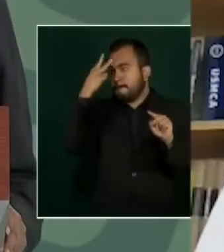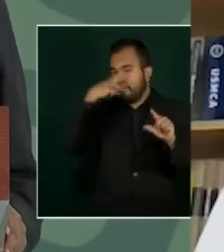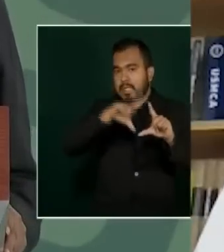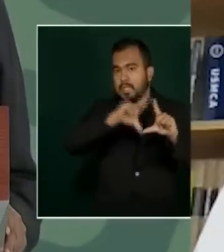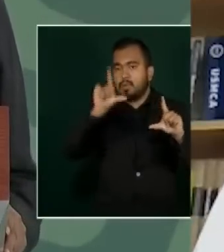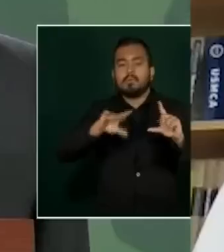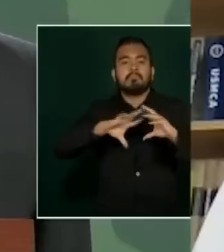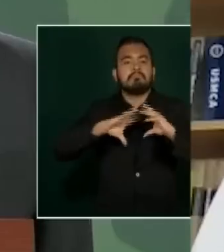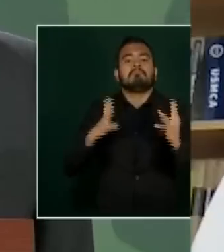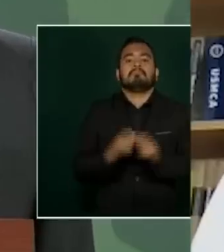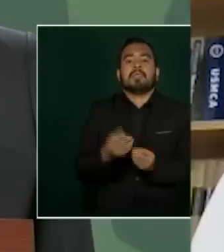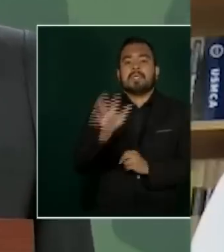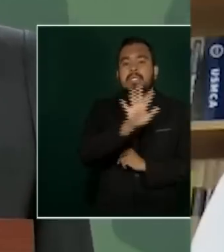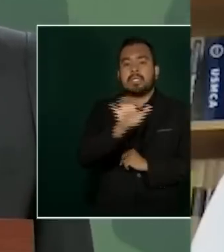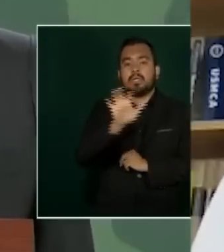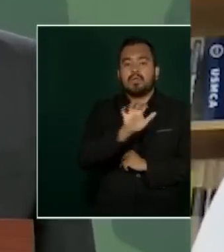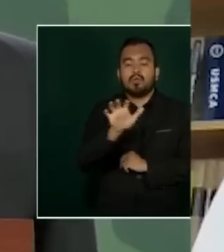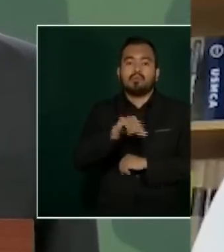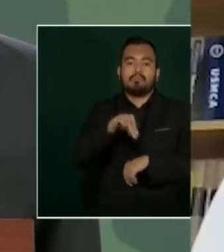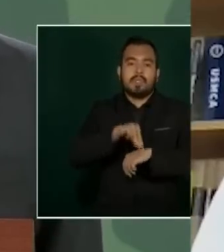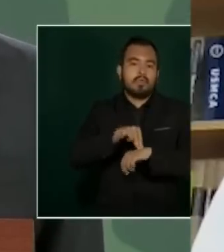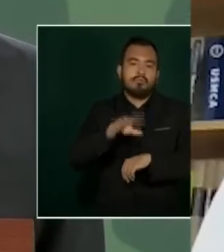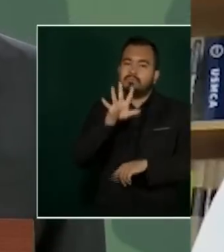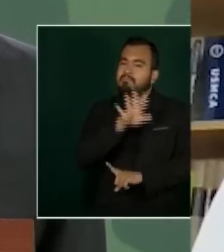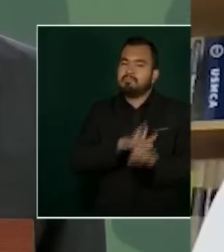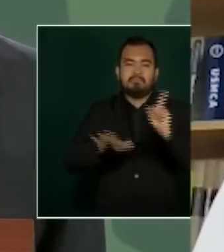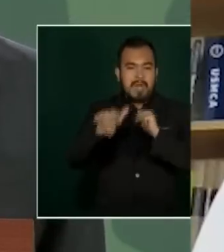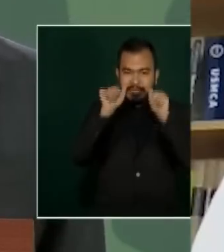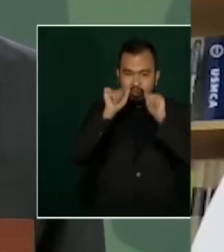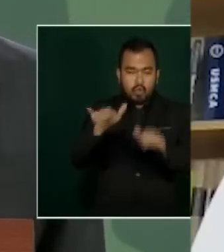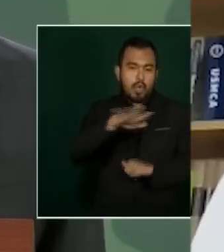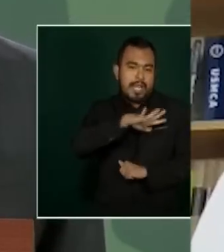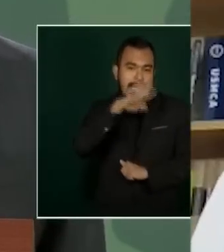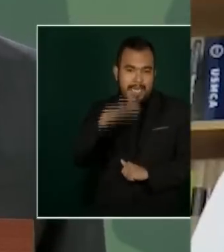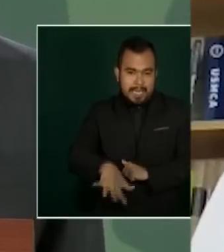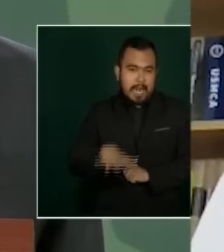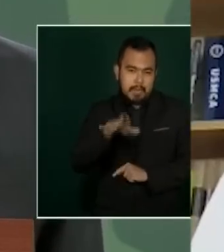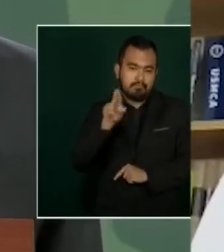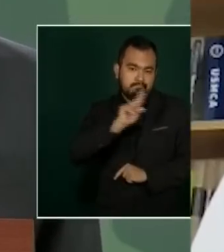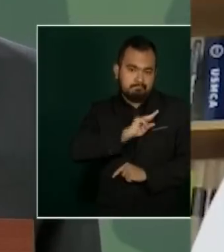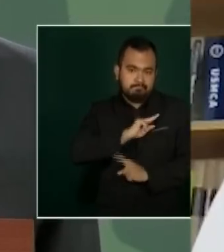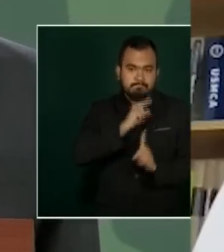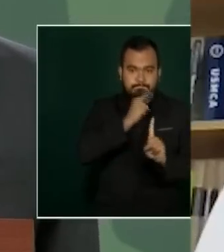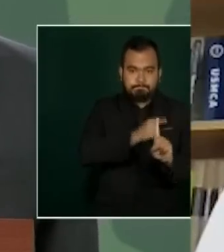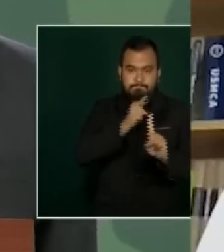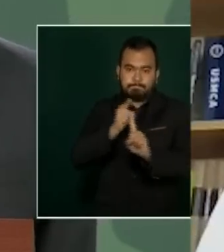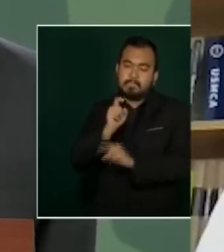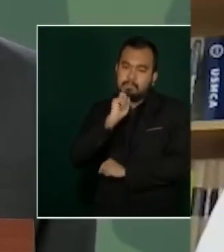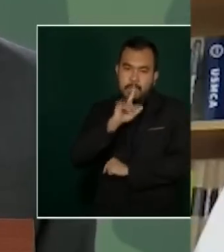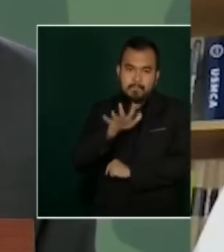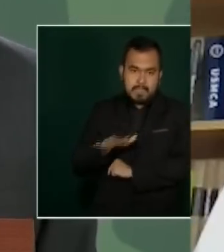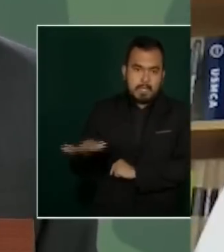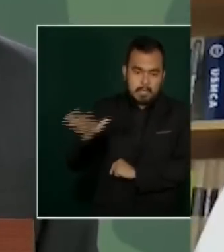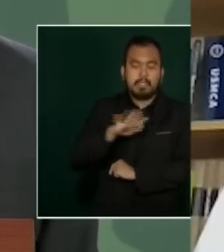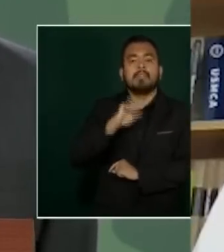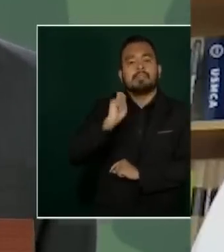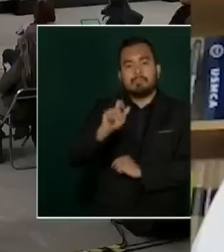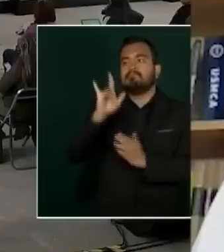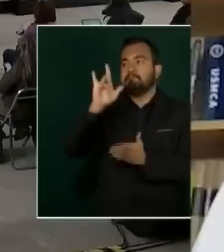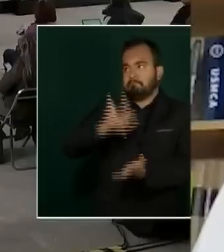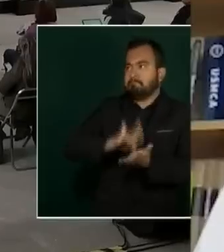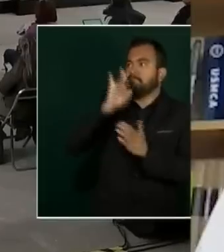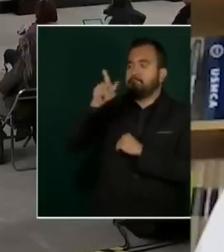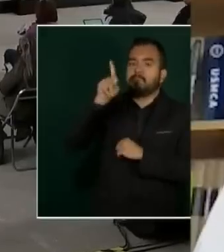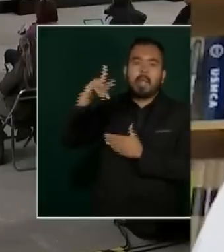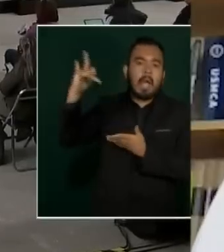el presidente López Obrador, que él entendió mis razones, y que yo le dije y lo reitero, Guillermo,